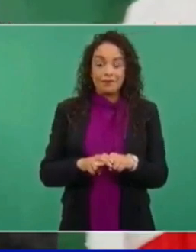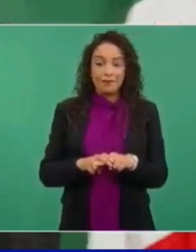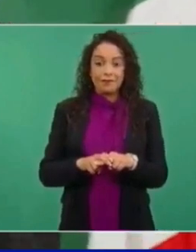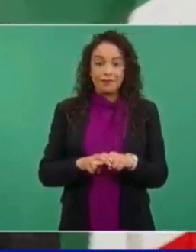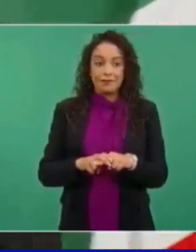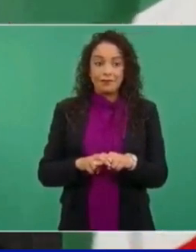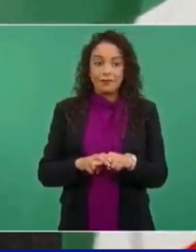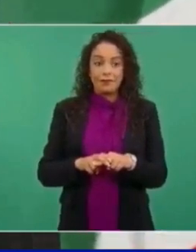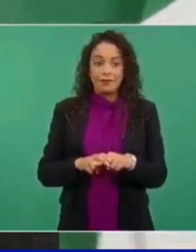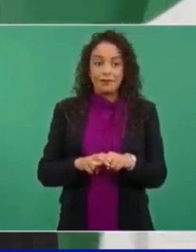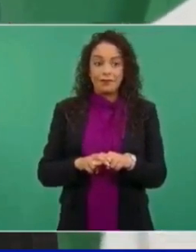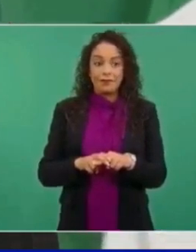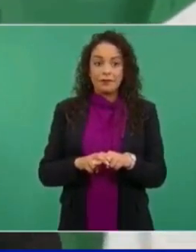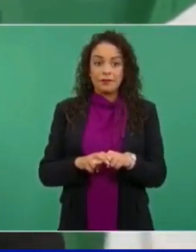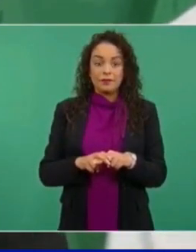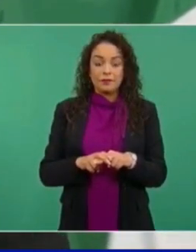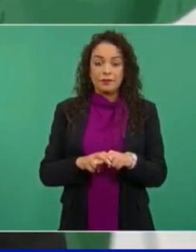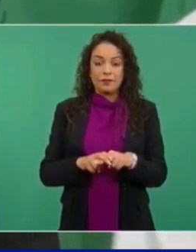Creo que los que